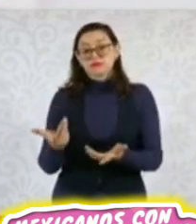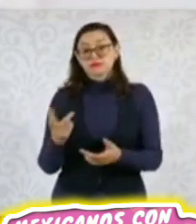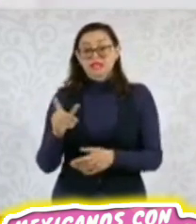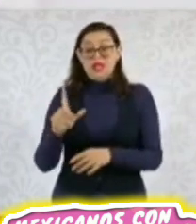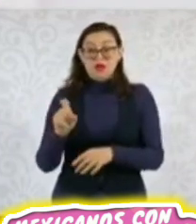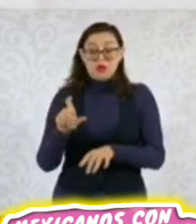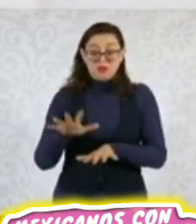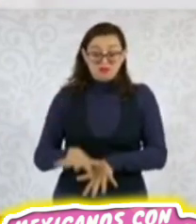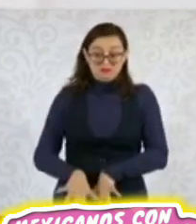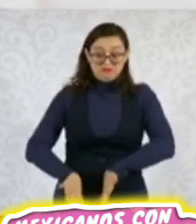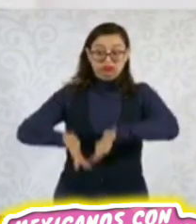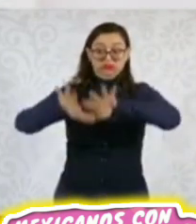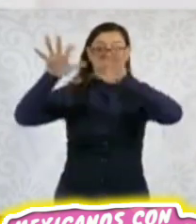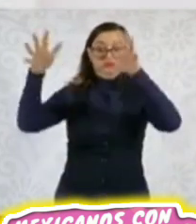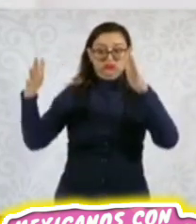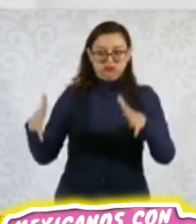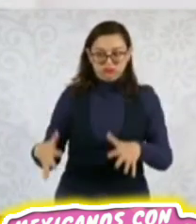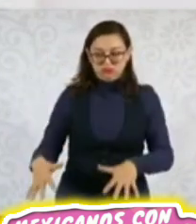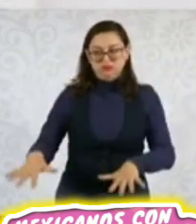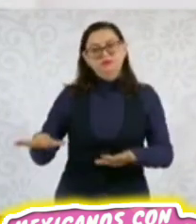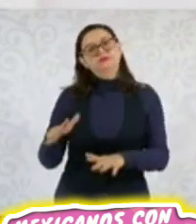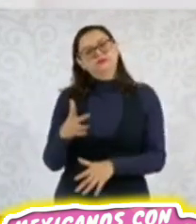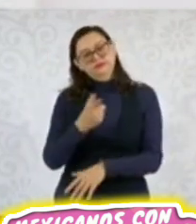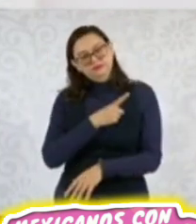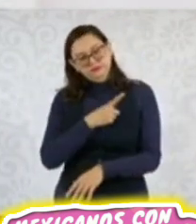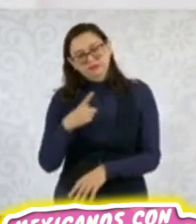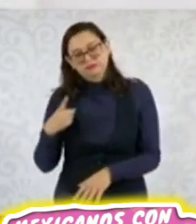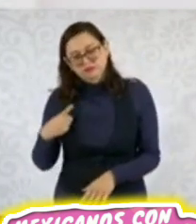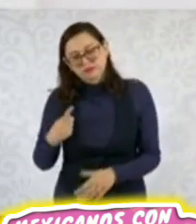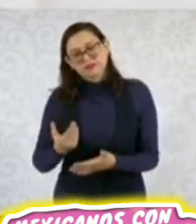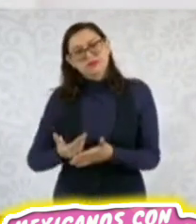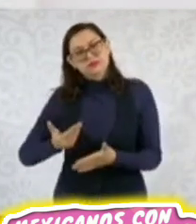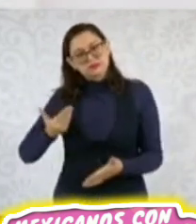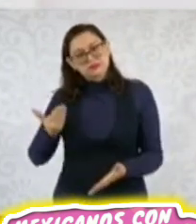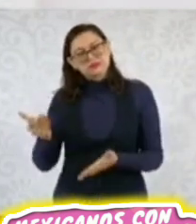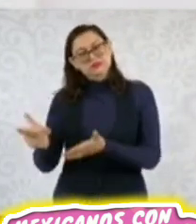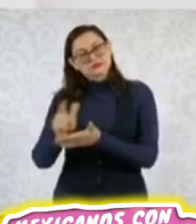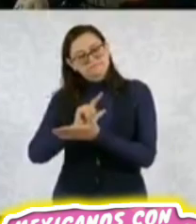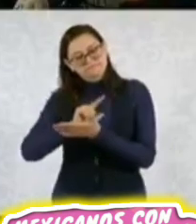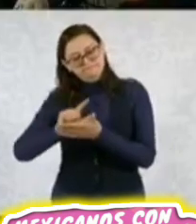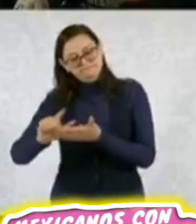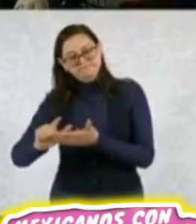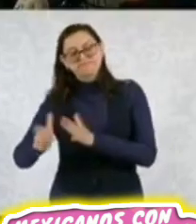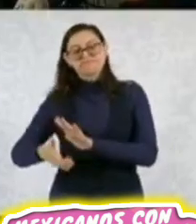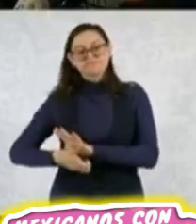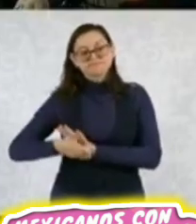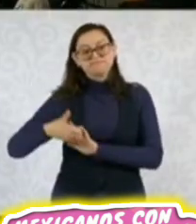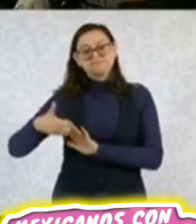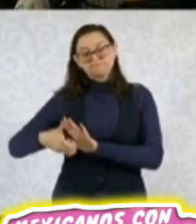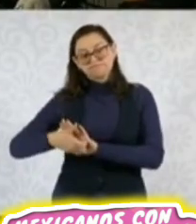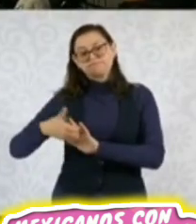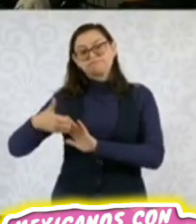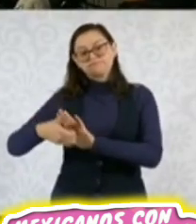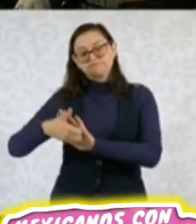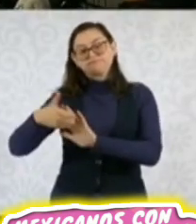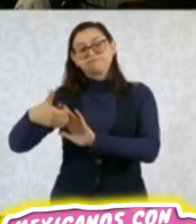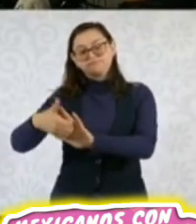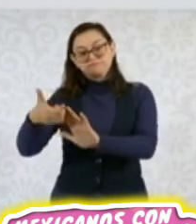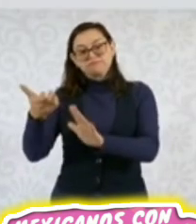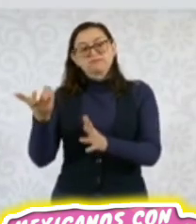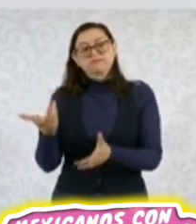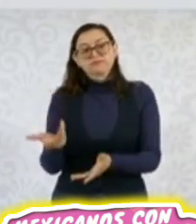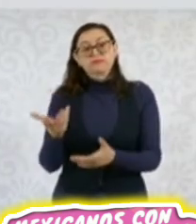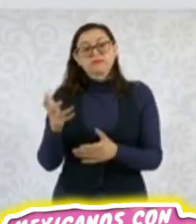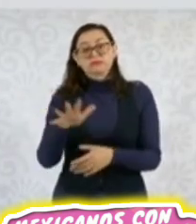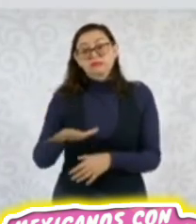afectaciones frente a una lluvia fuerte o que haya menos afectaciones, y por otro lado todo lo que tiene que ver con la